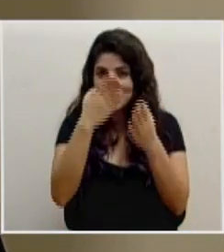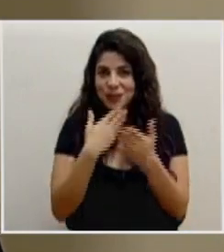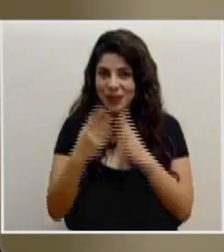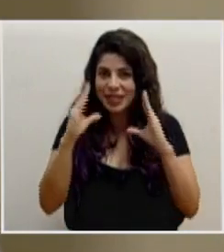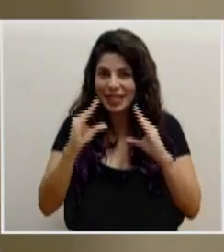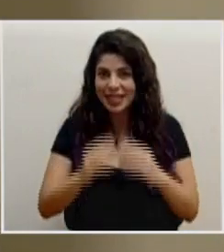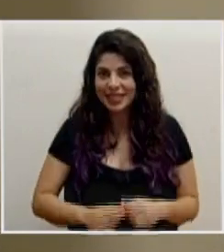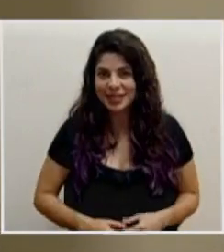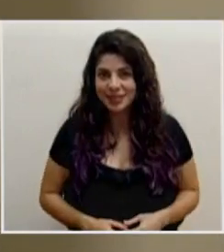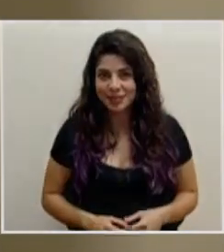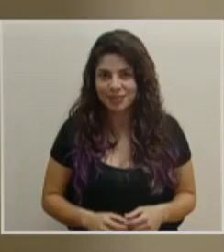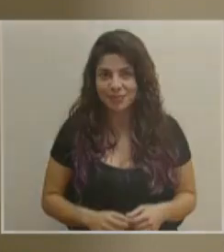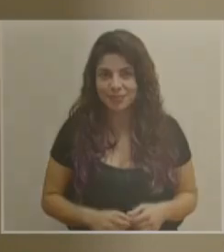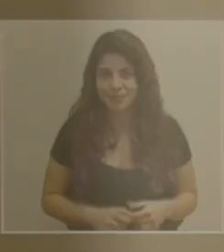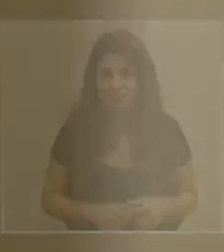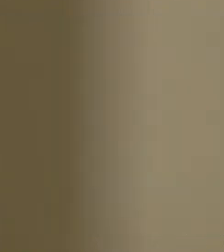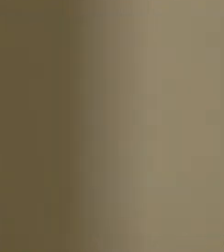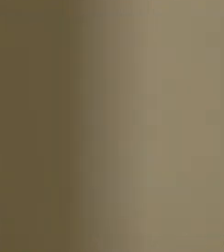buenas tardes.